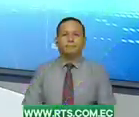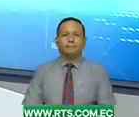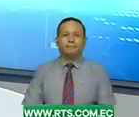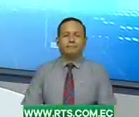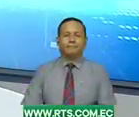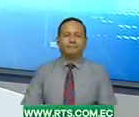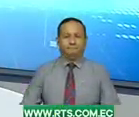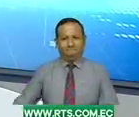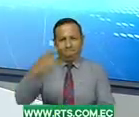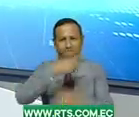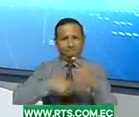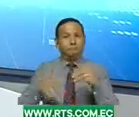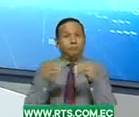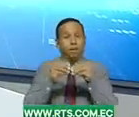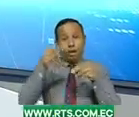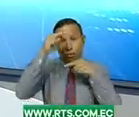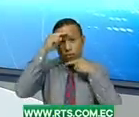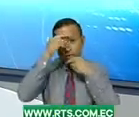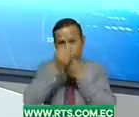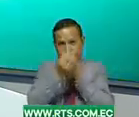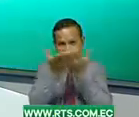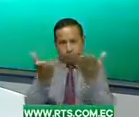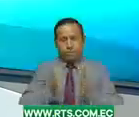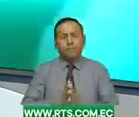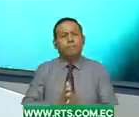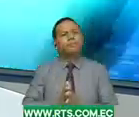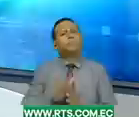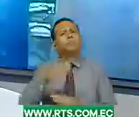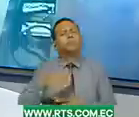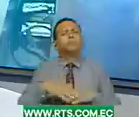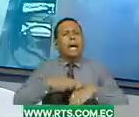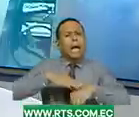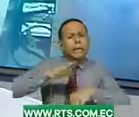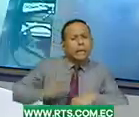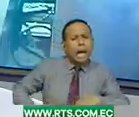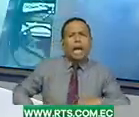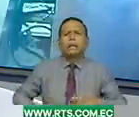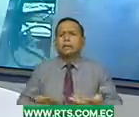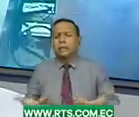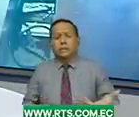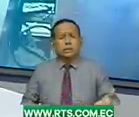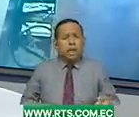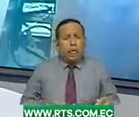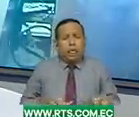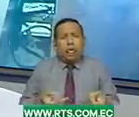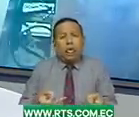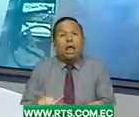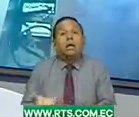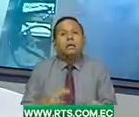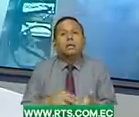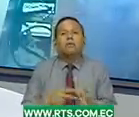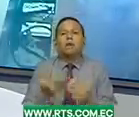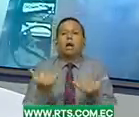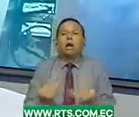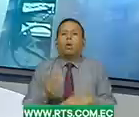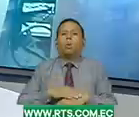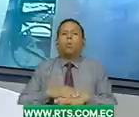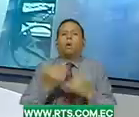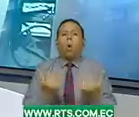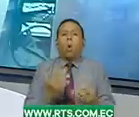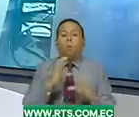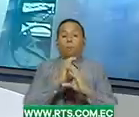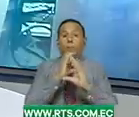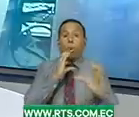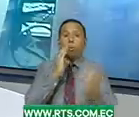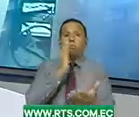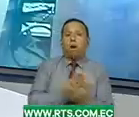De regreso con más noticias para todos ustedes. Atrasos y contratiempos generó la suspensión del servicio de transporte urbano en